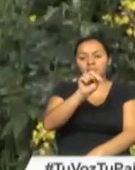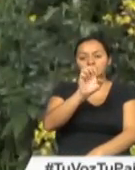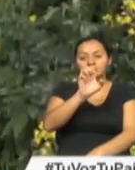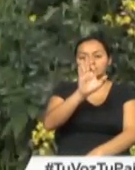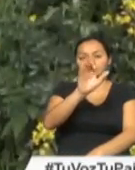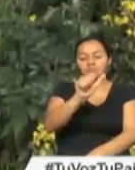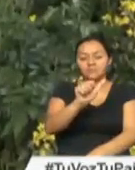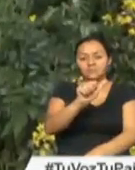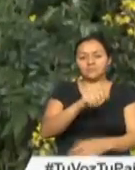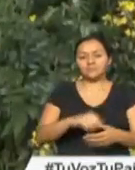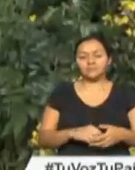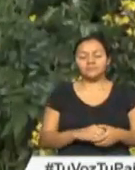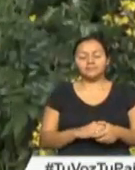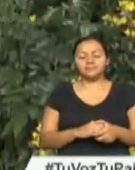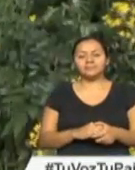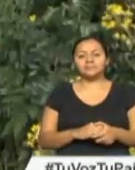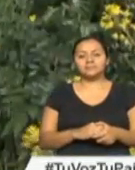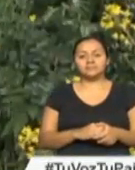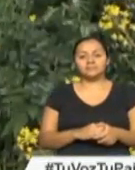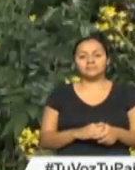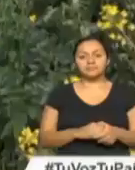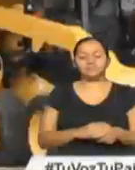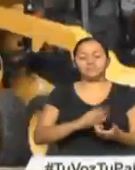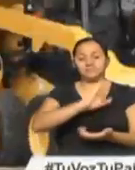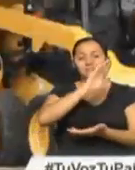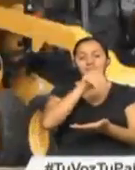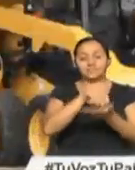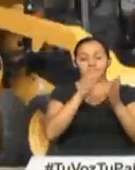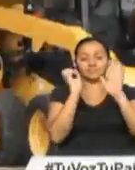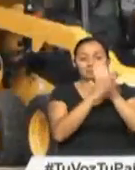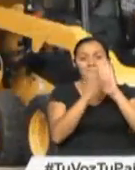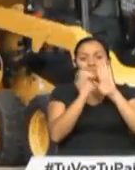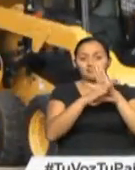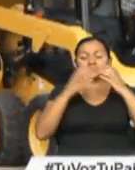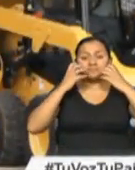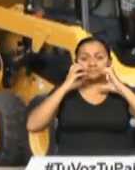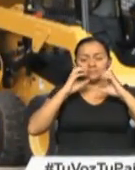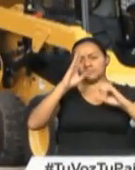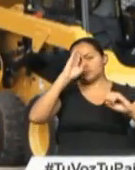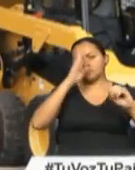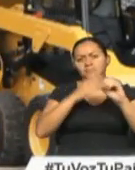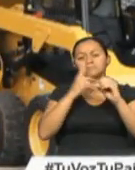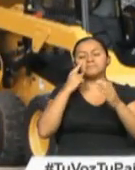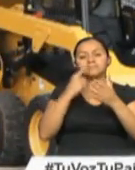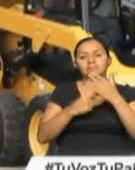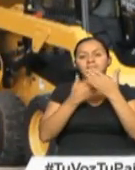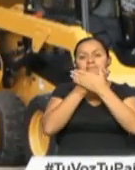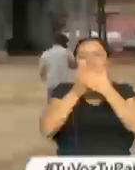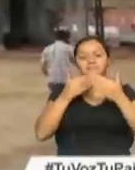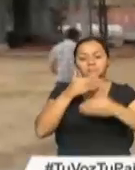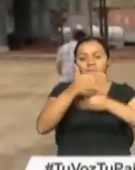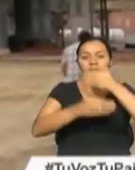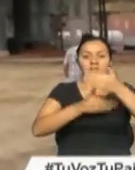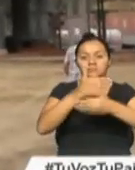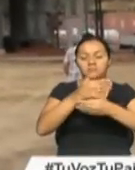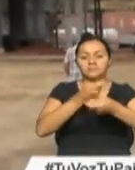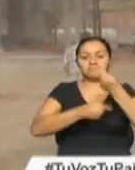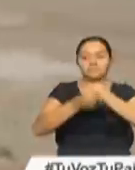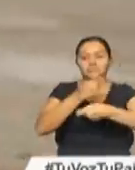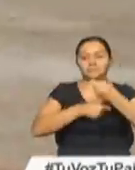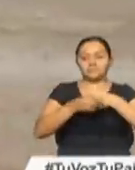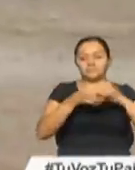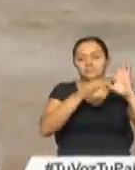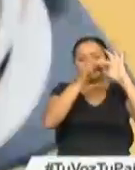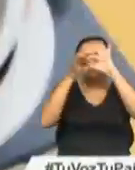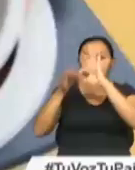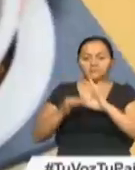Cantón Urdaneta. Los centros de acopio de maíz tienen el propósito de mejorar la cadena de comercialización,